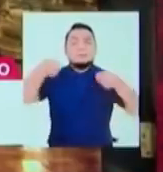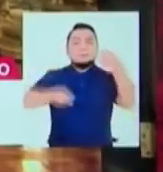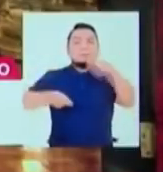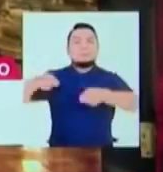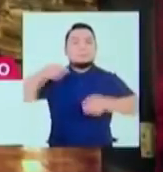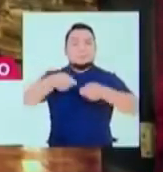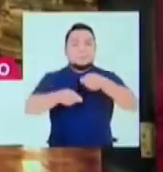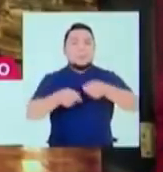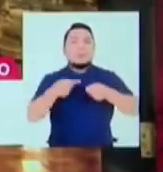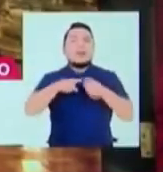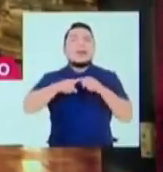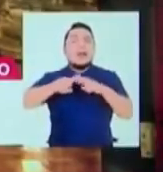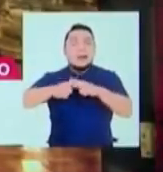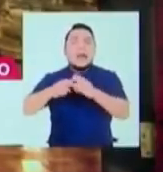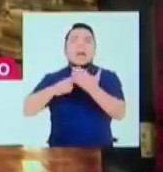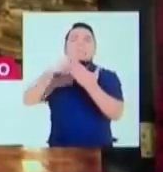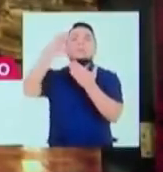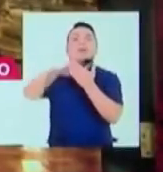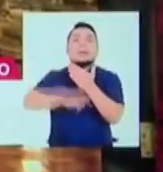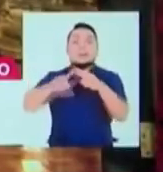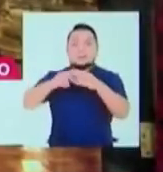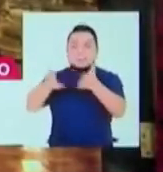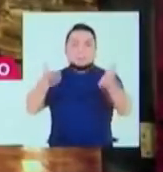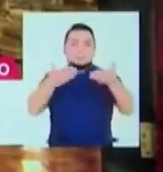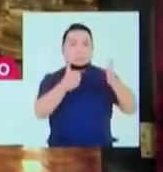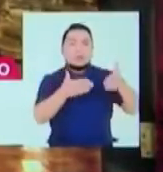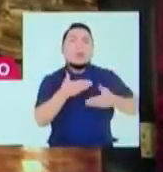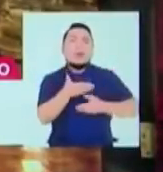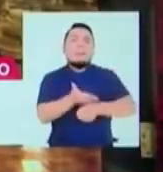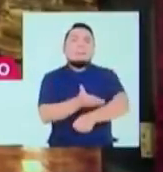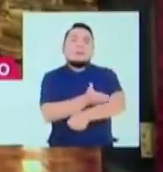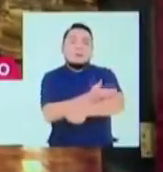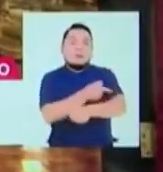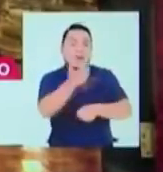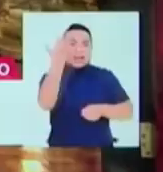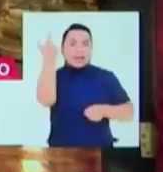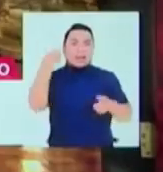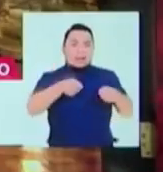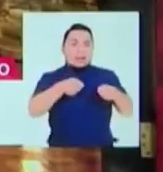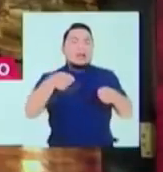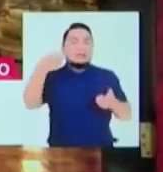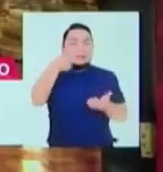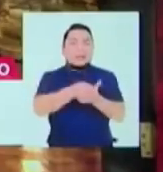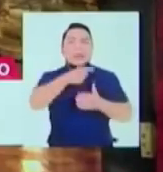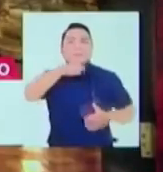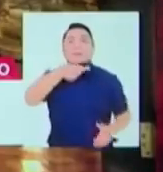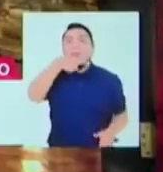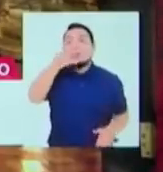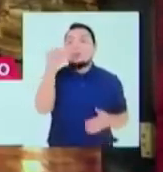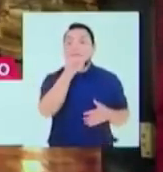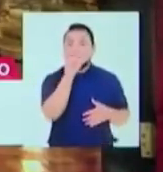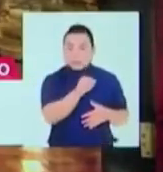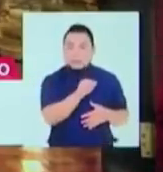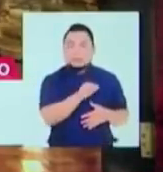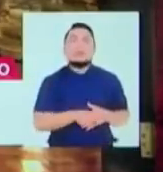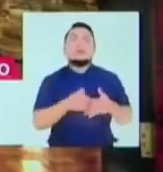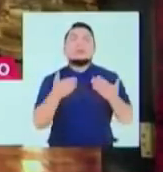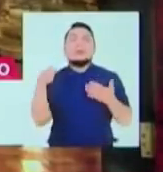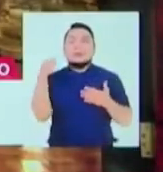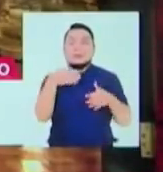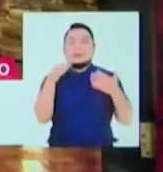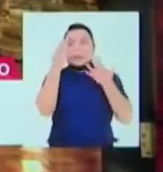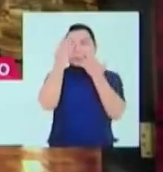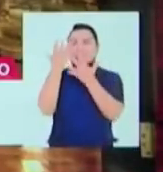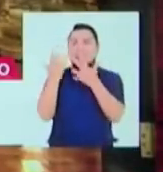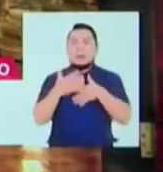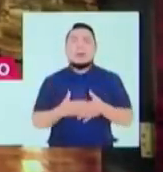Estamos en línea con el ex congresista de la República, Mauricio Mulder, que también ha sido periodista, también ha sido analista